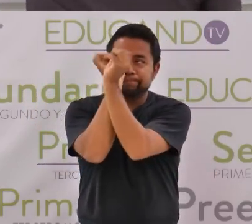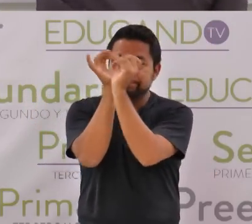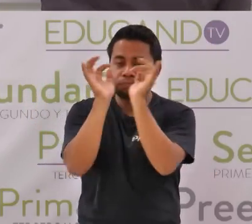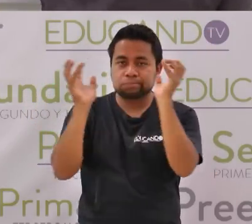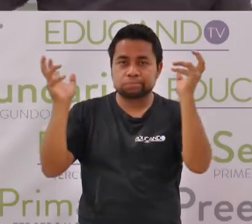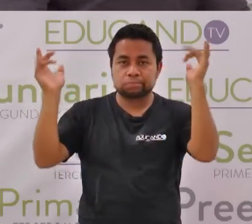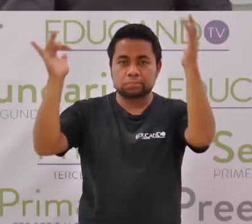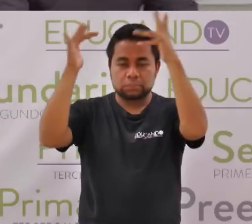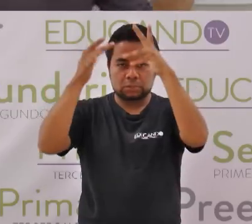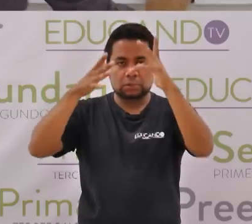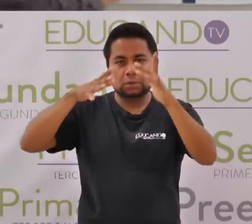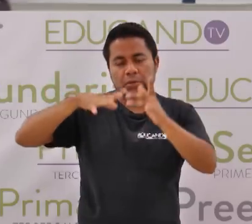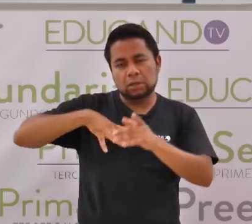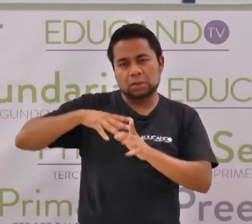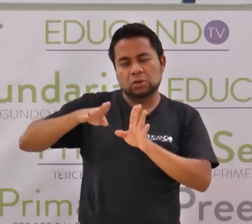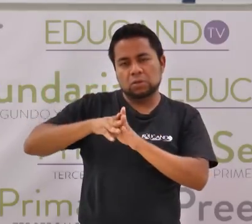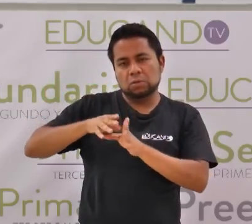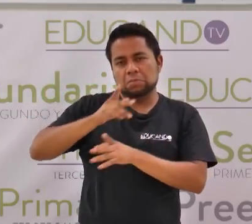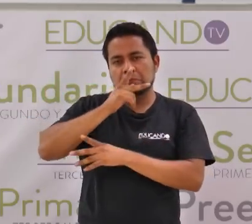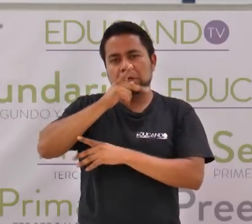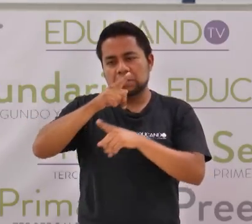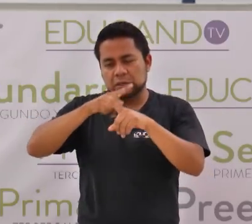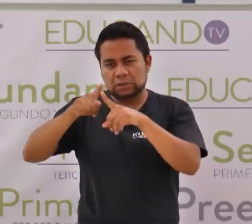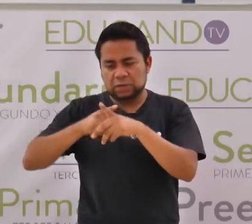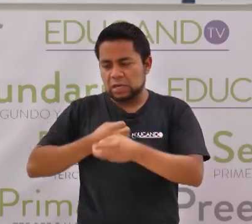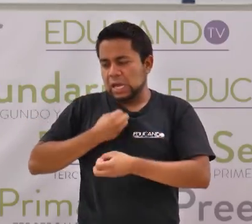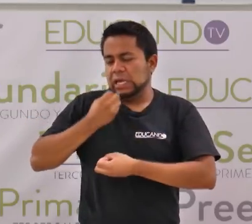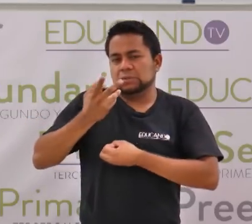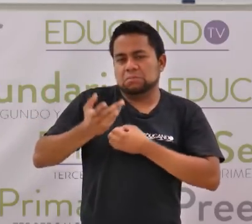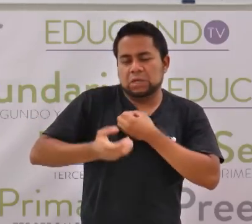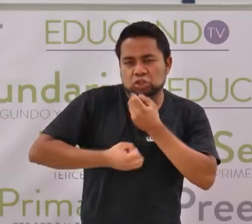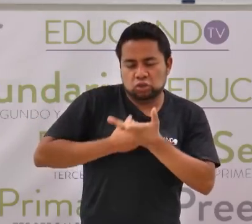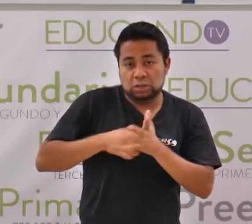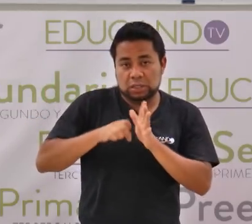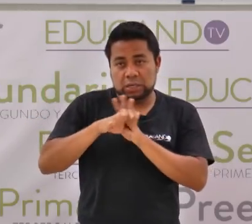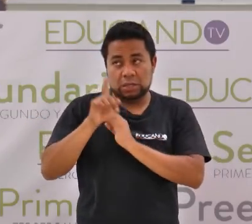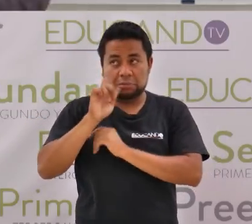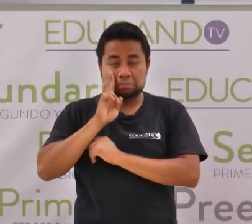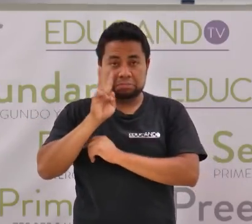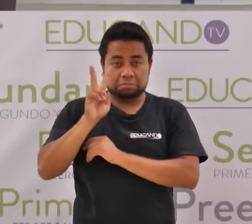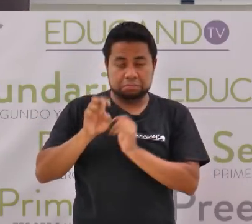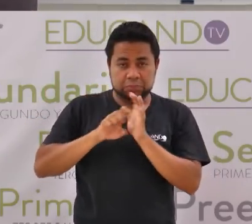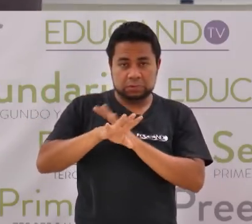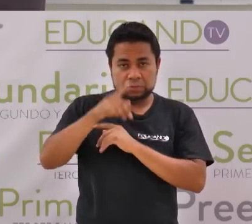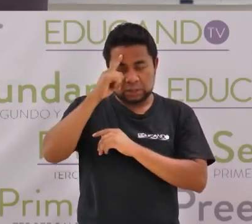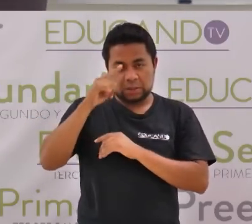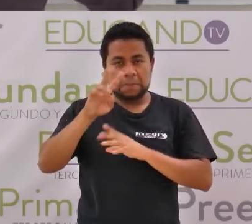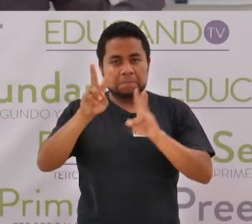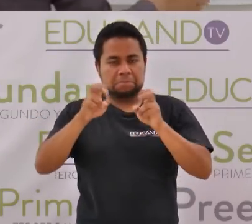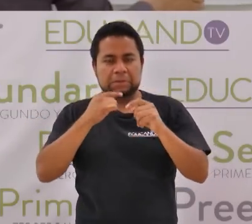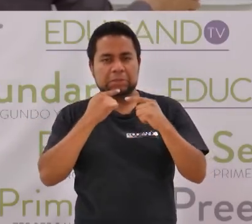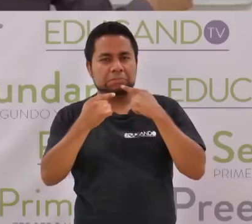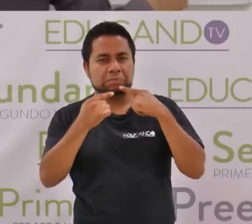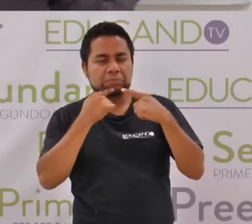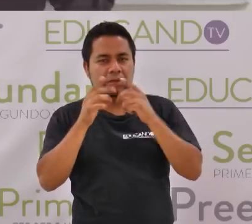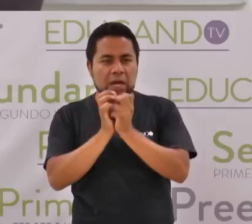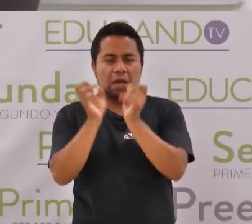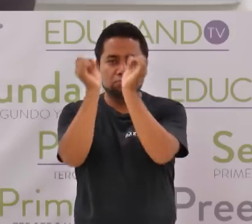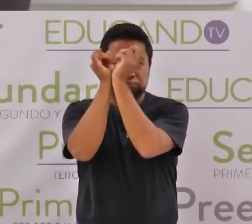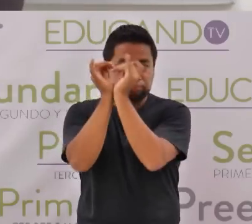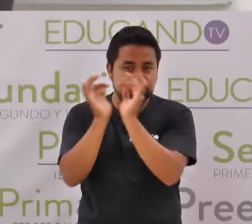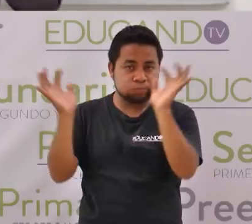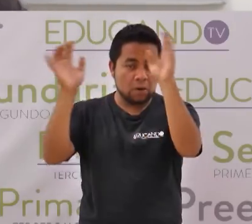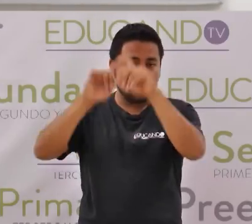globos de onomatopeyas o expresiones. Aquí, por ejemplo, estamos viendo que si es una conversación, es un